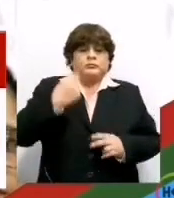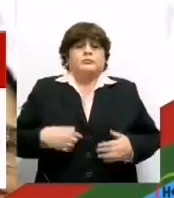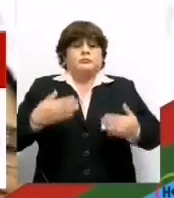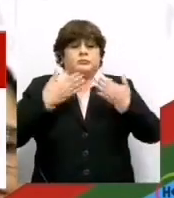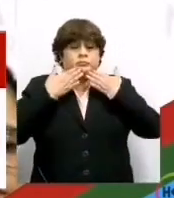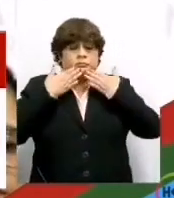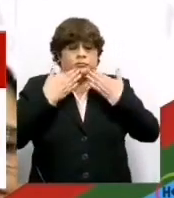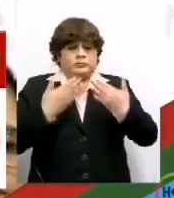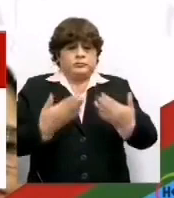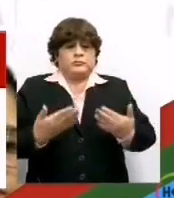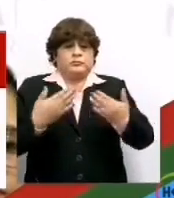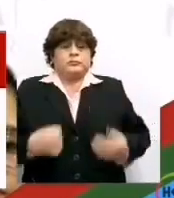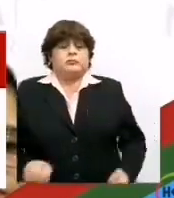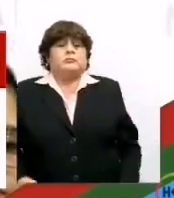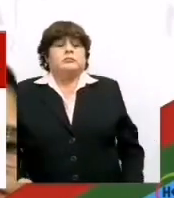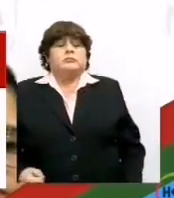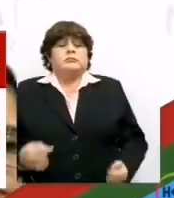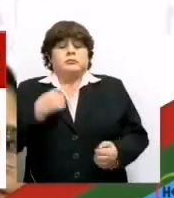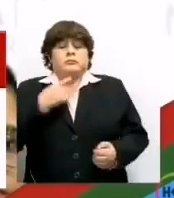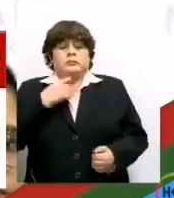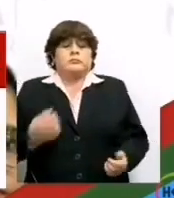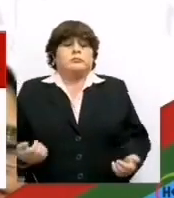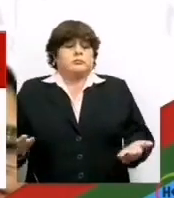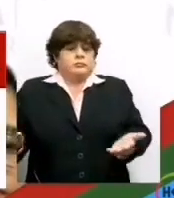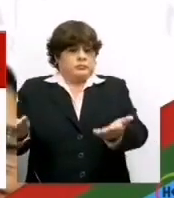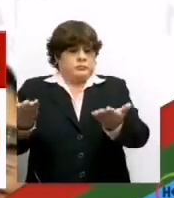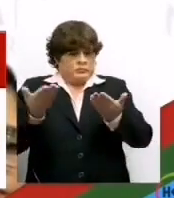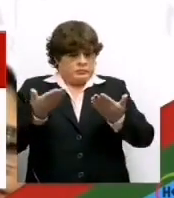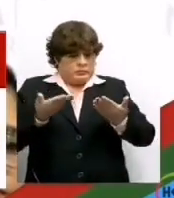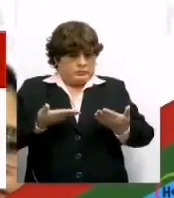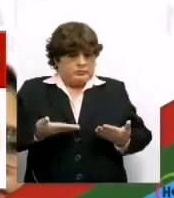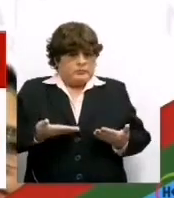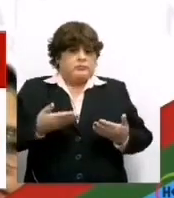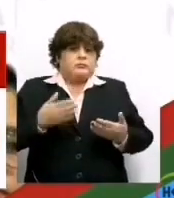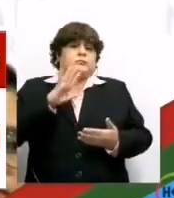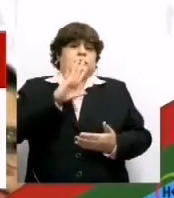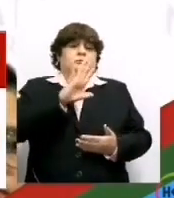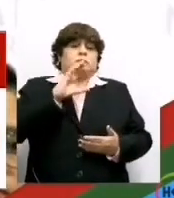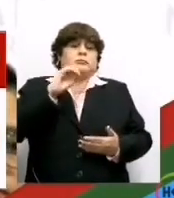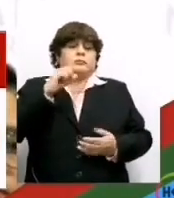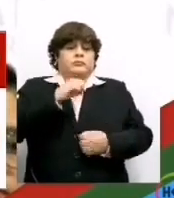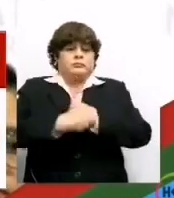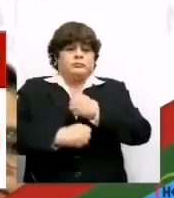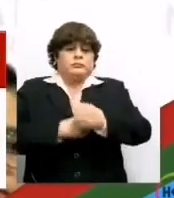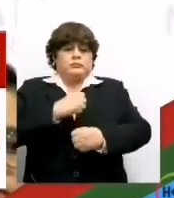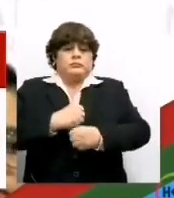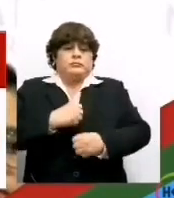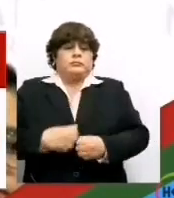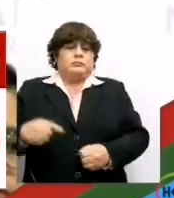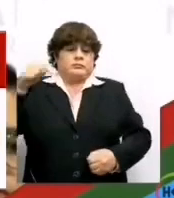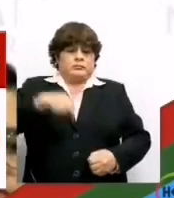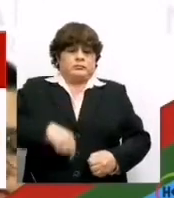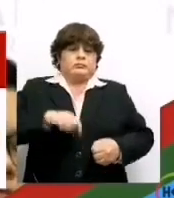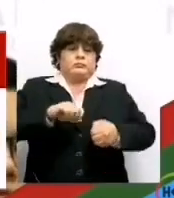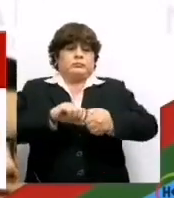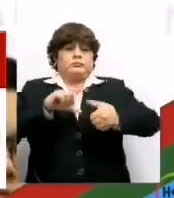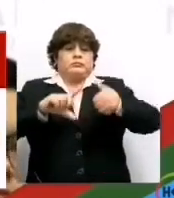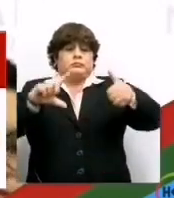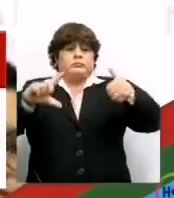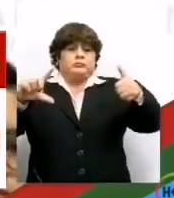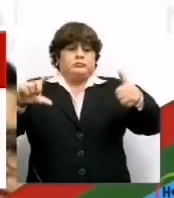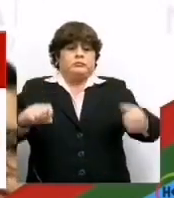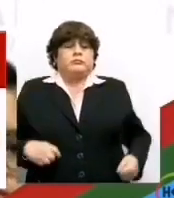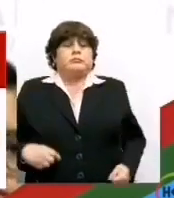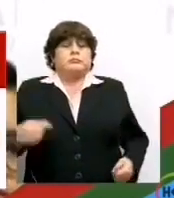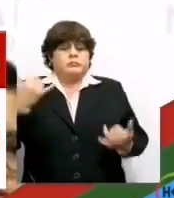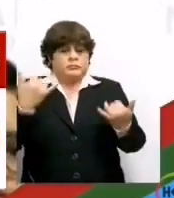agradecimiento por haberme acobijado más de 50 años en esta región